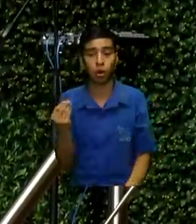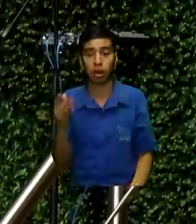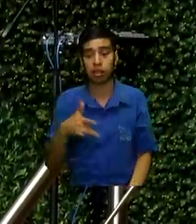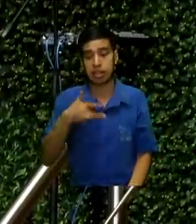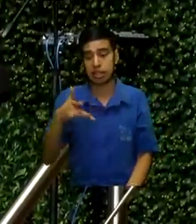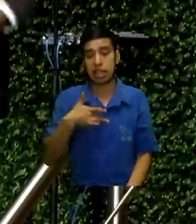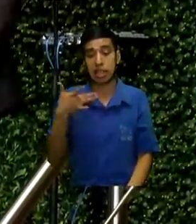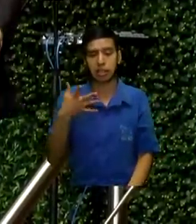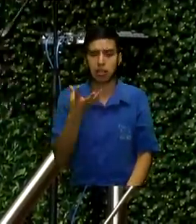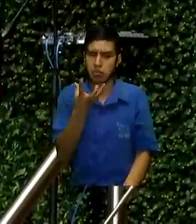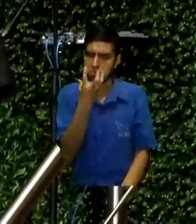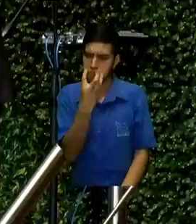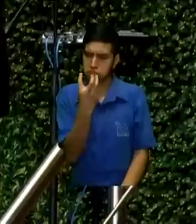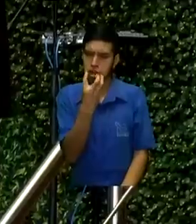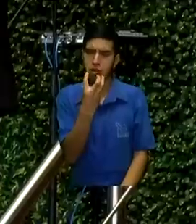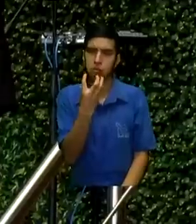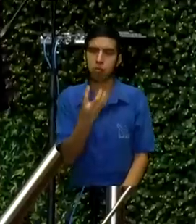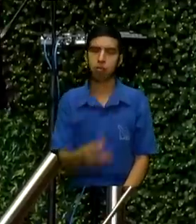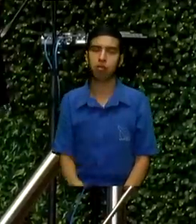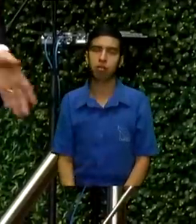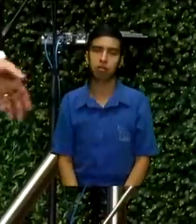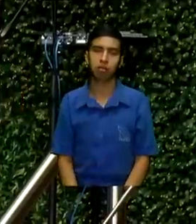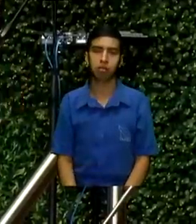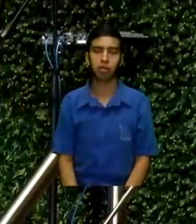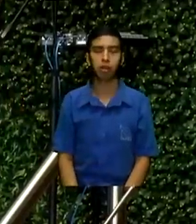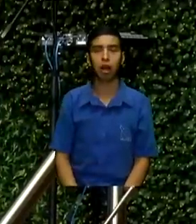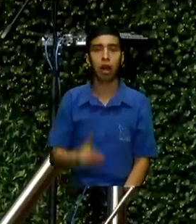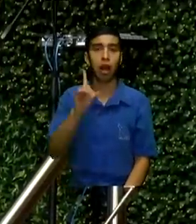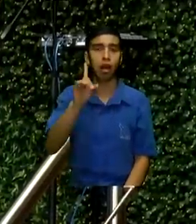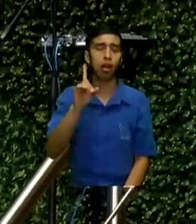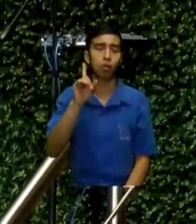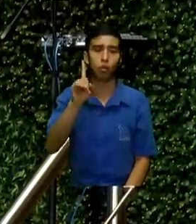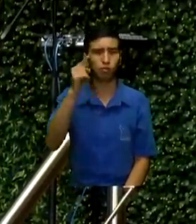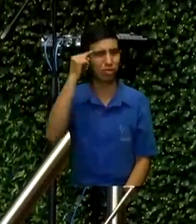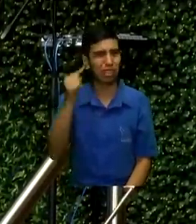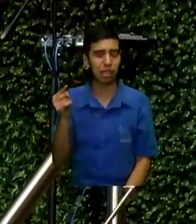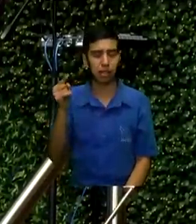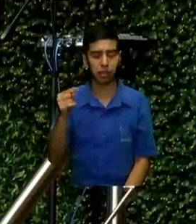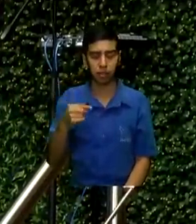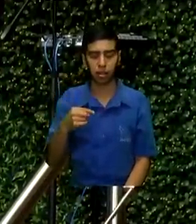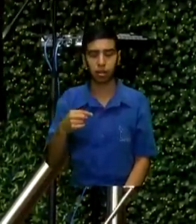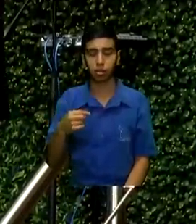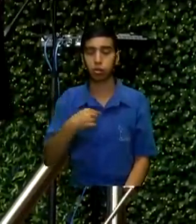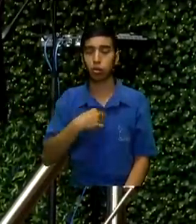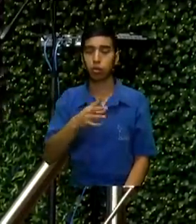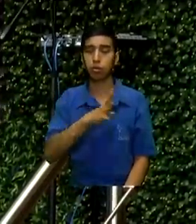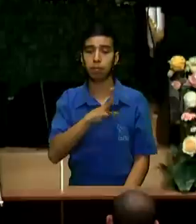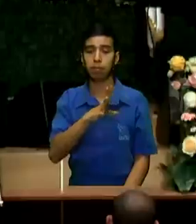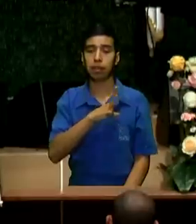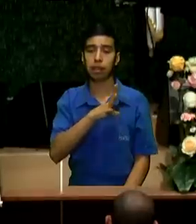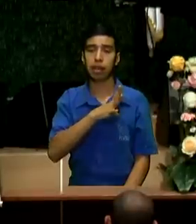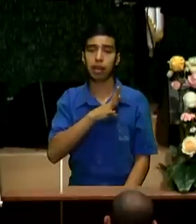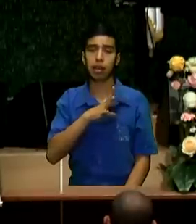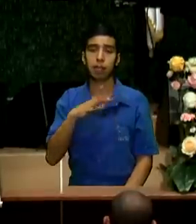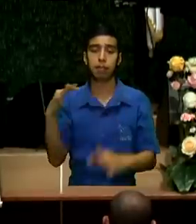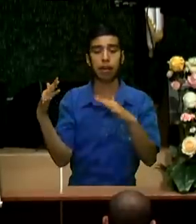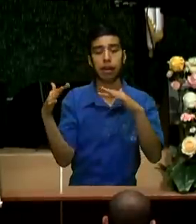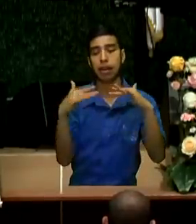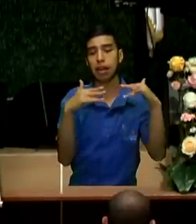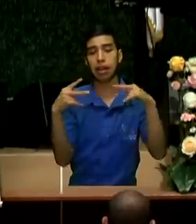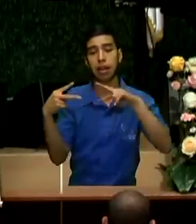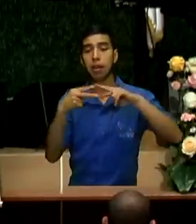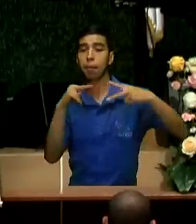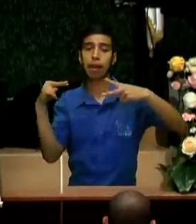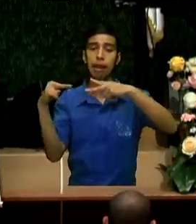después castigados los dos, ¿verdad? Expulsados. A mí no, a mí me tocó pelear a la fuerza. No quería, pero dije,